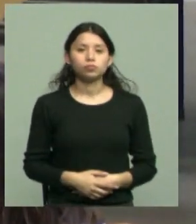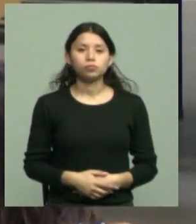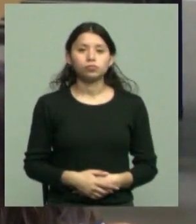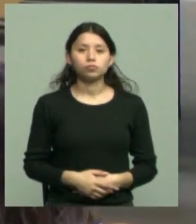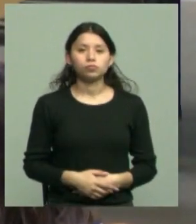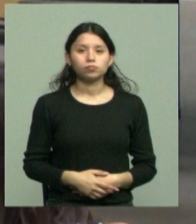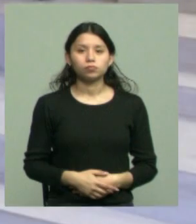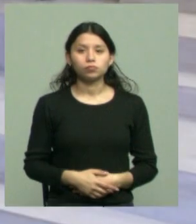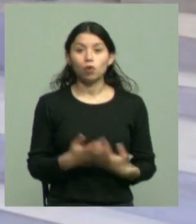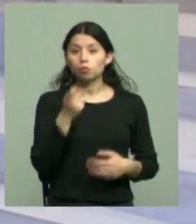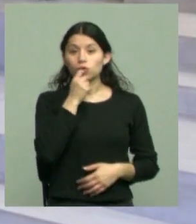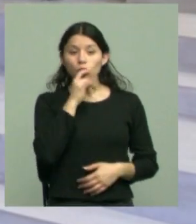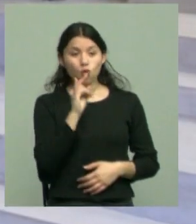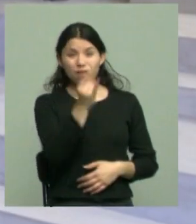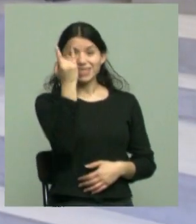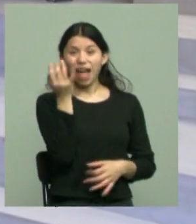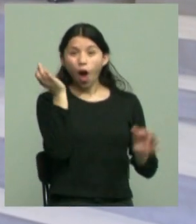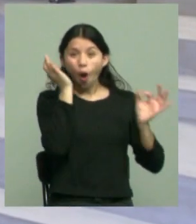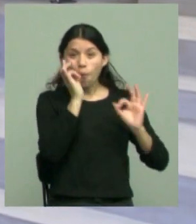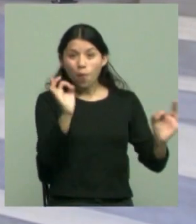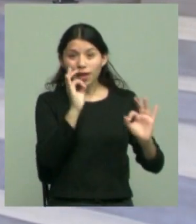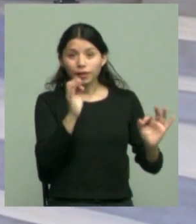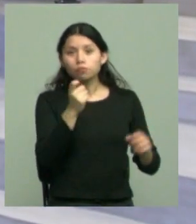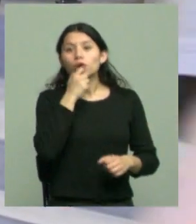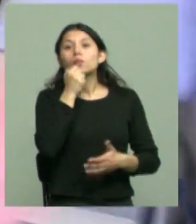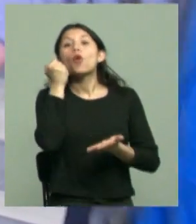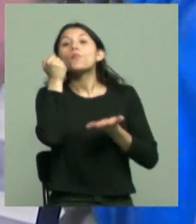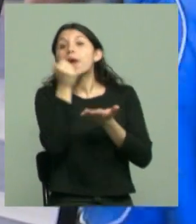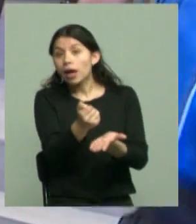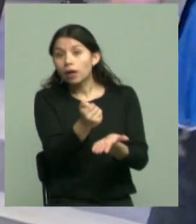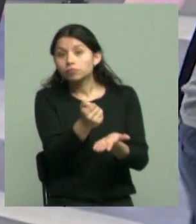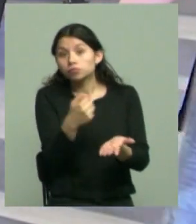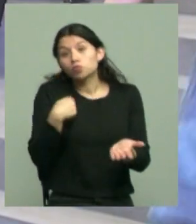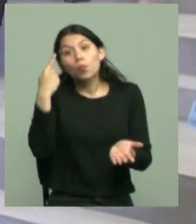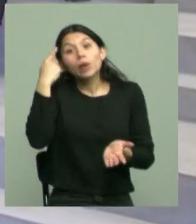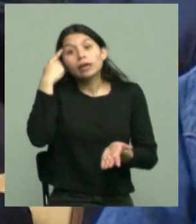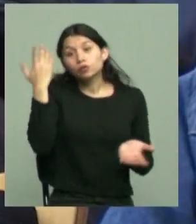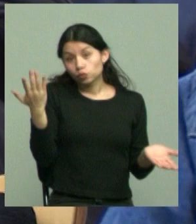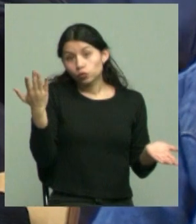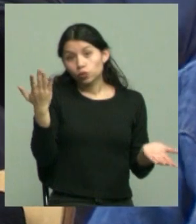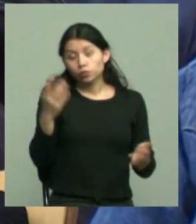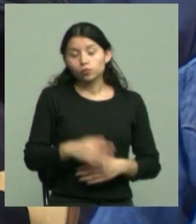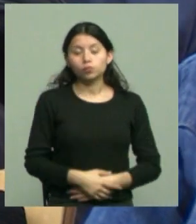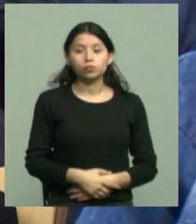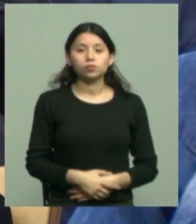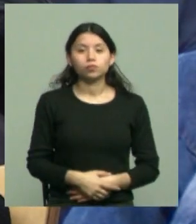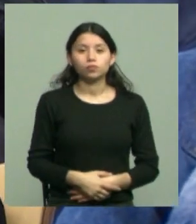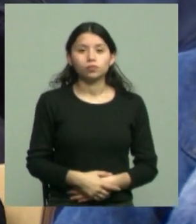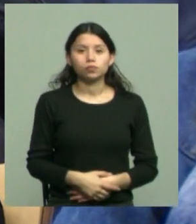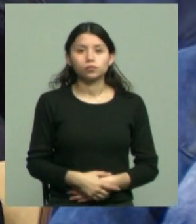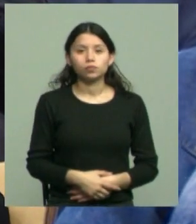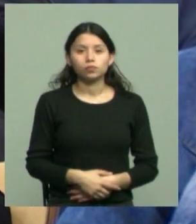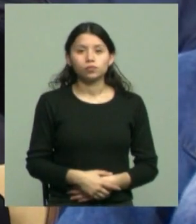programas dentro de la misma universidad. Ya se me ocurre pensar el tema becas, la accesibilidad de